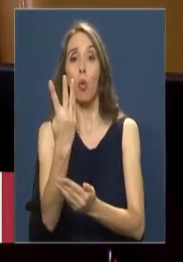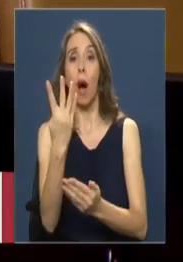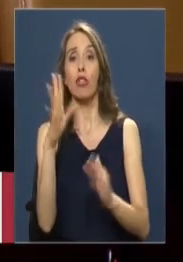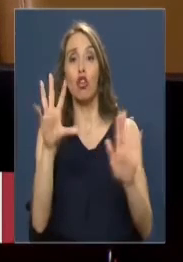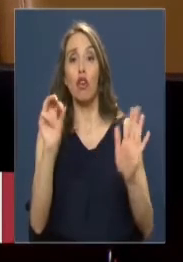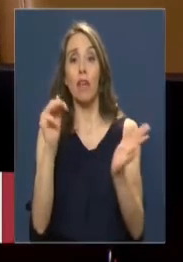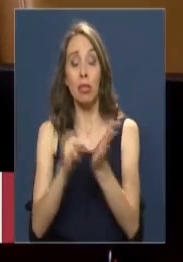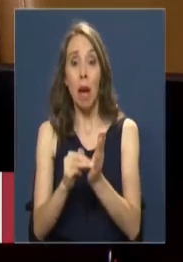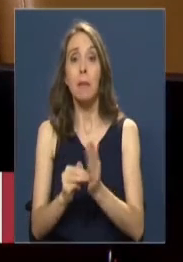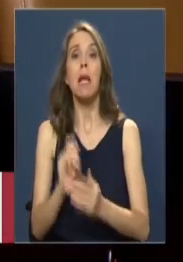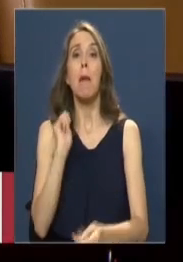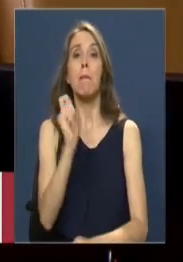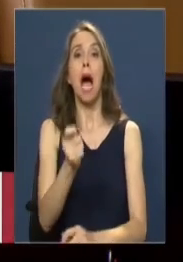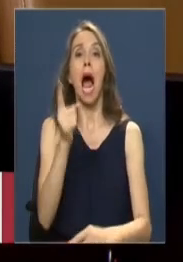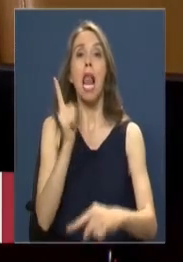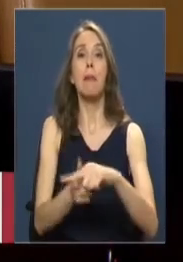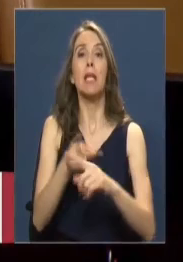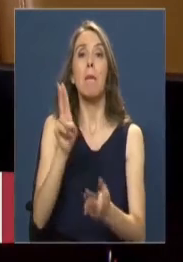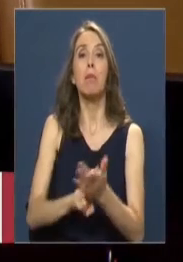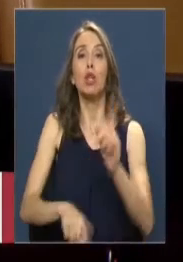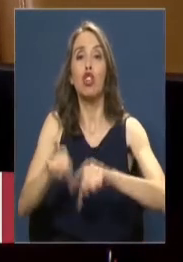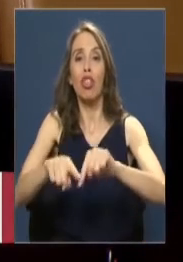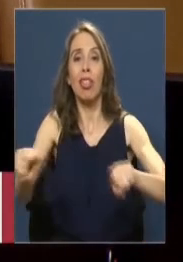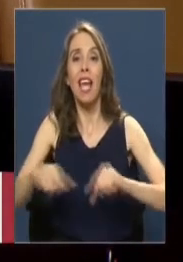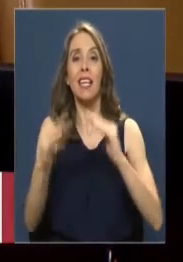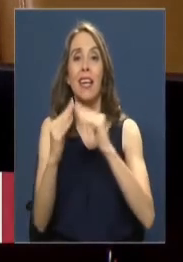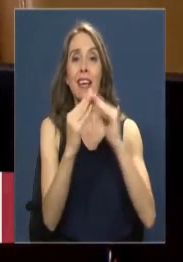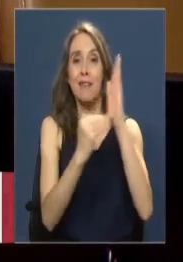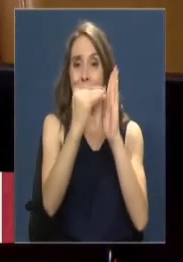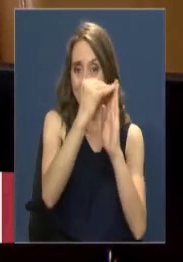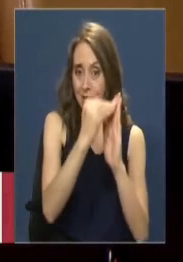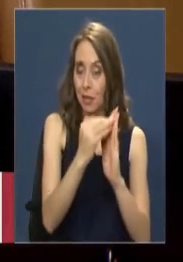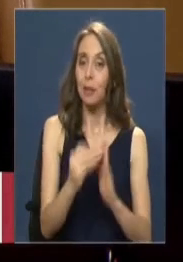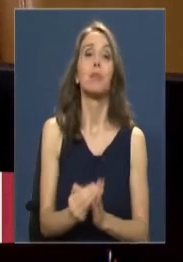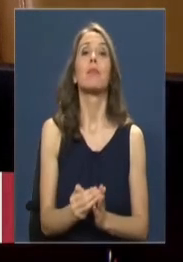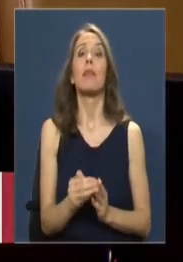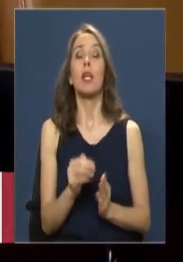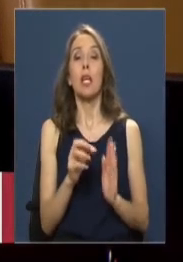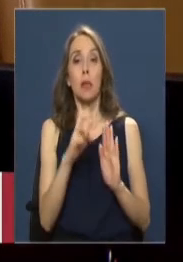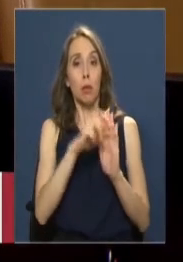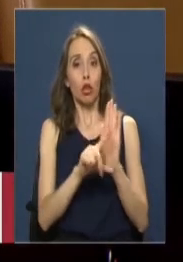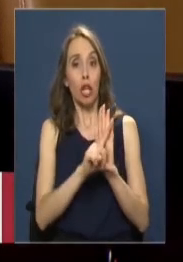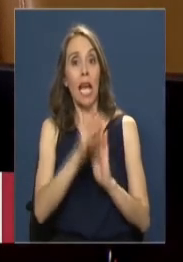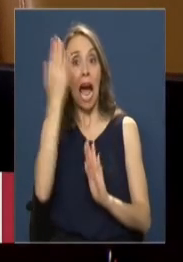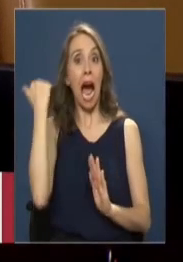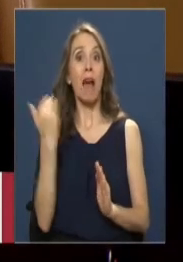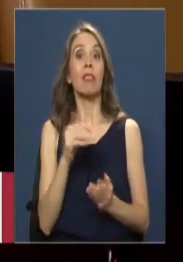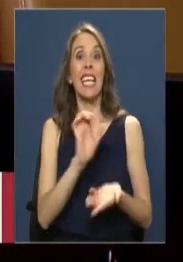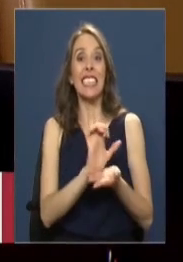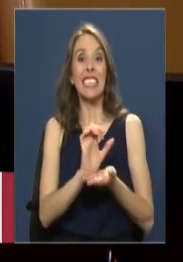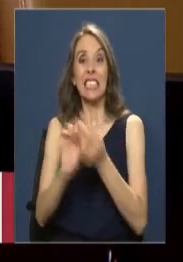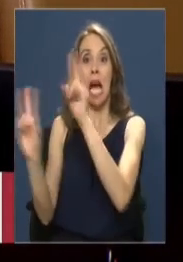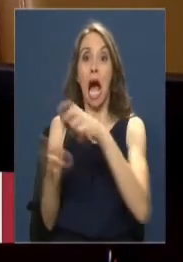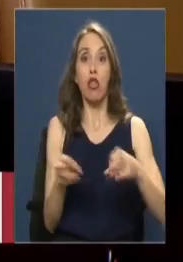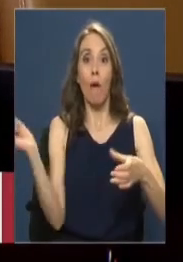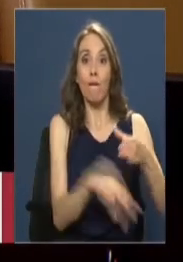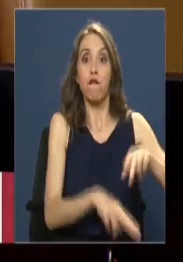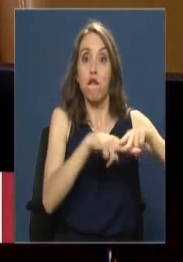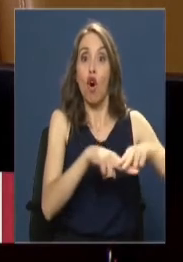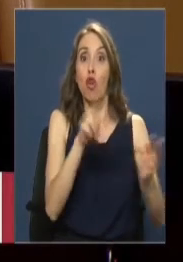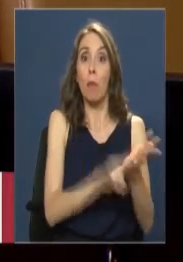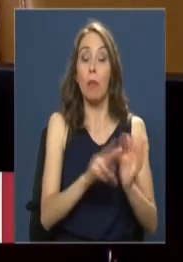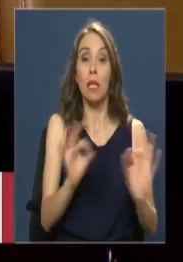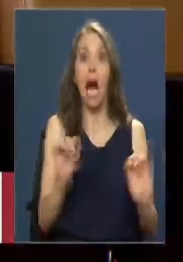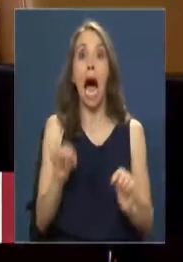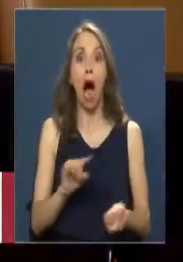pesos. Recibimos un proyecto que no generaba recursos para el fisco, tenemos ahora un proyecto que en régimen genera 2.200